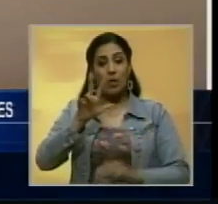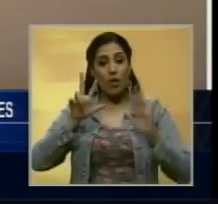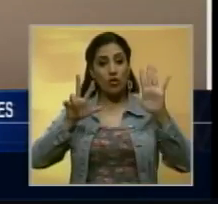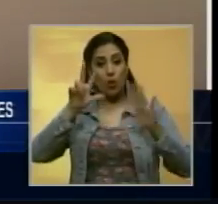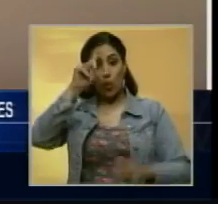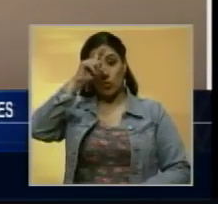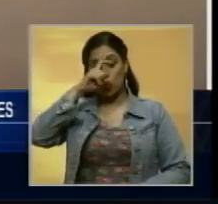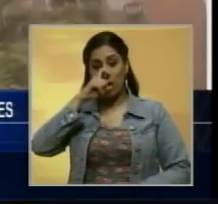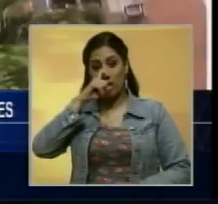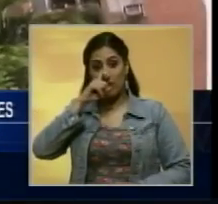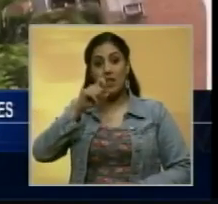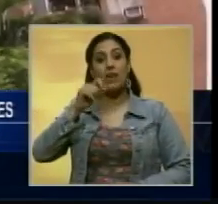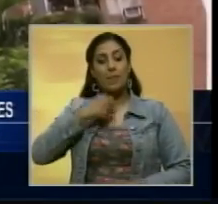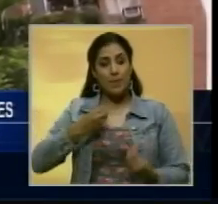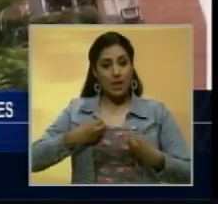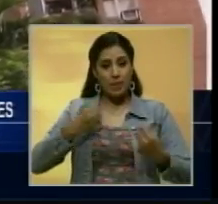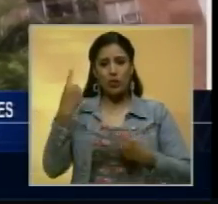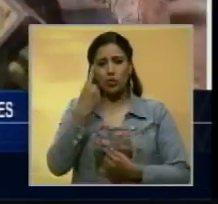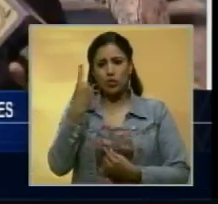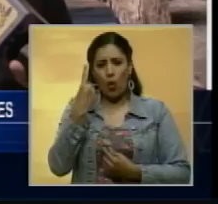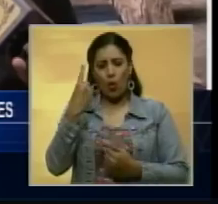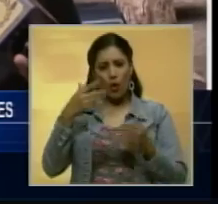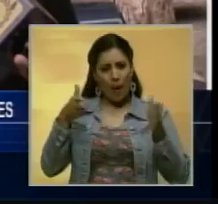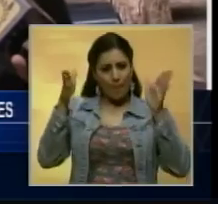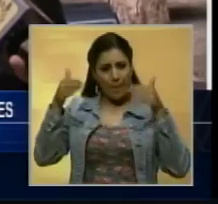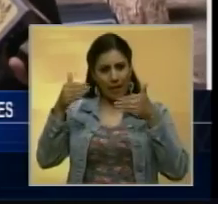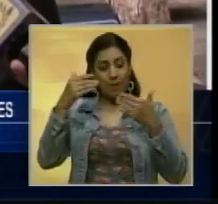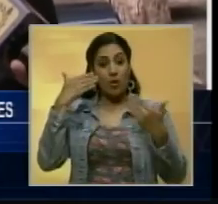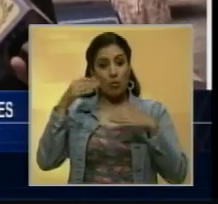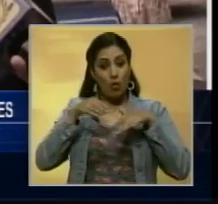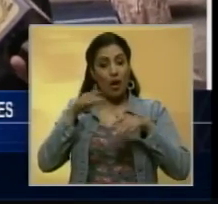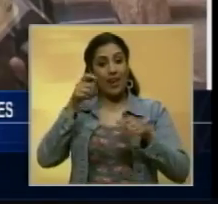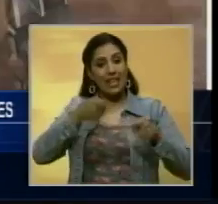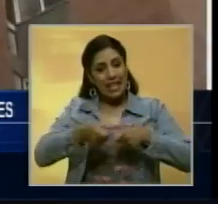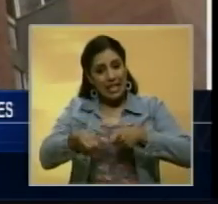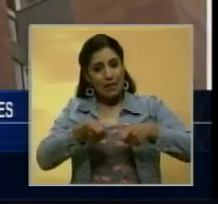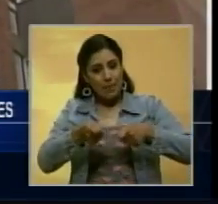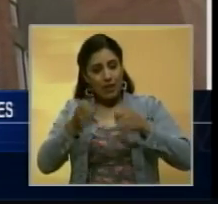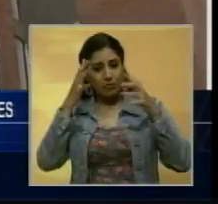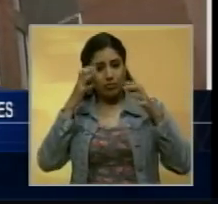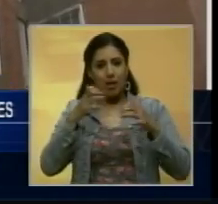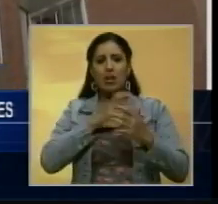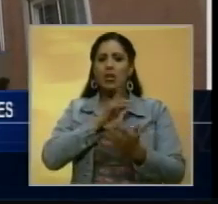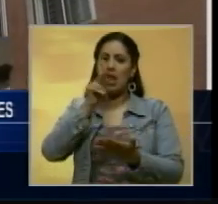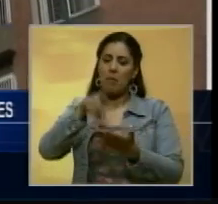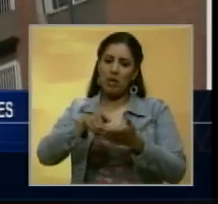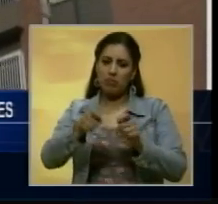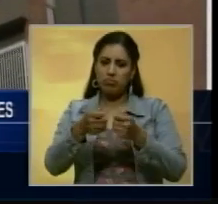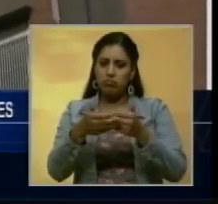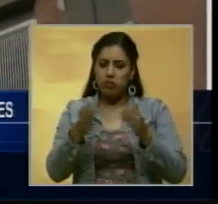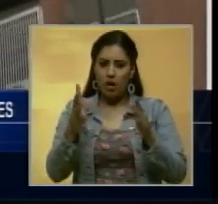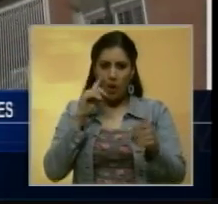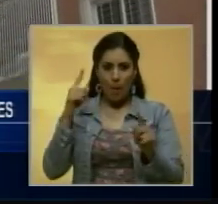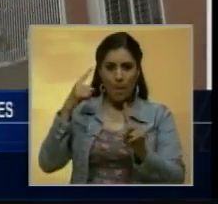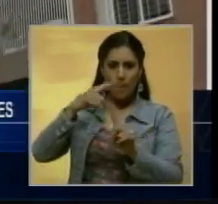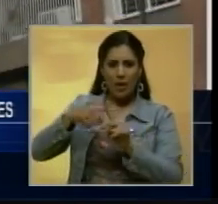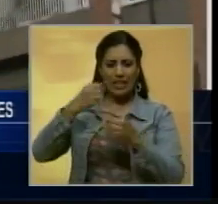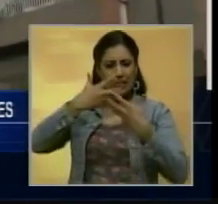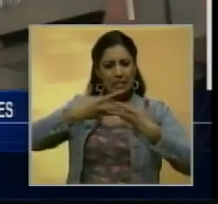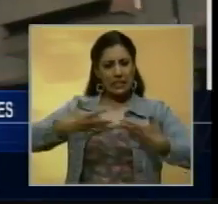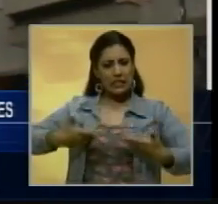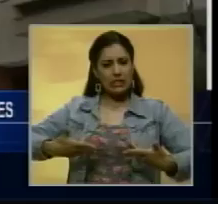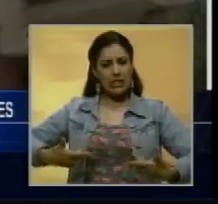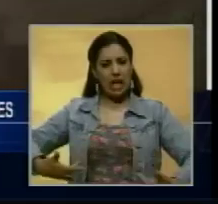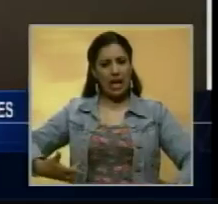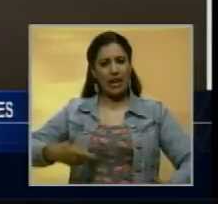58 años, y quien vivía solo. Según su doméstica, esta mañana cuando llegó al apartamento, lo encontró